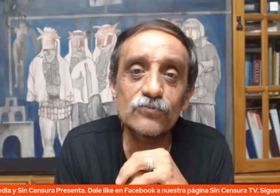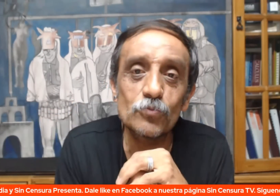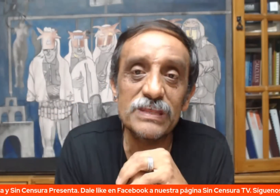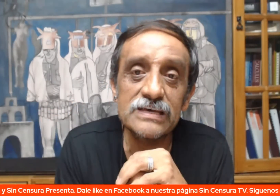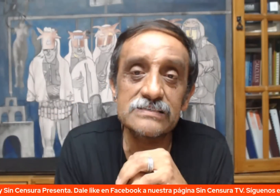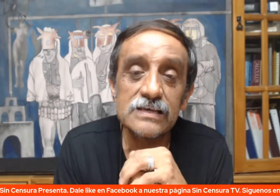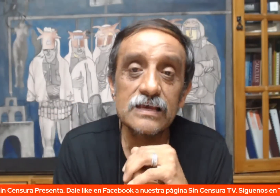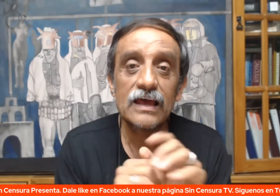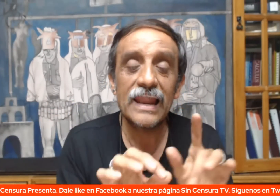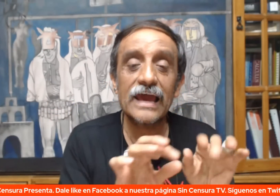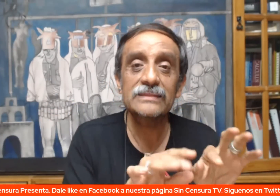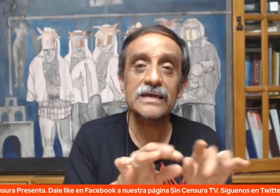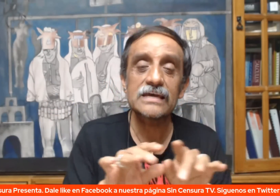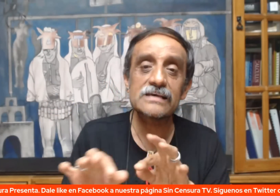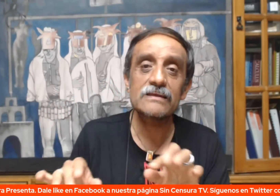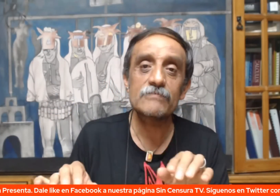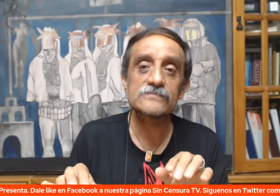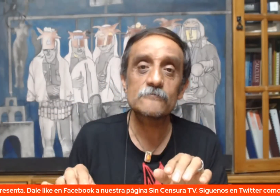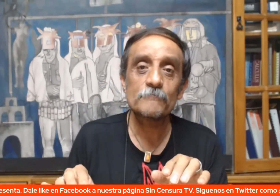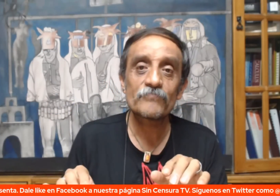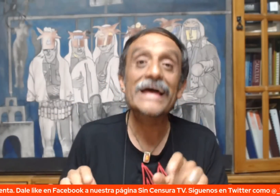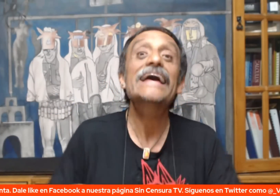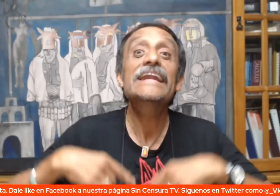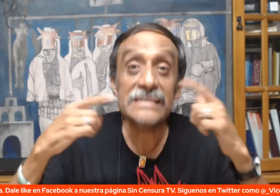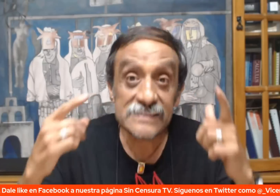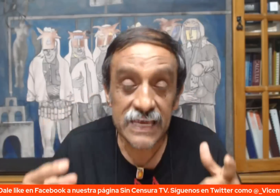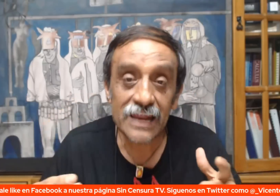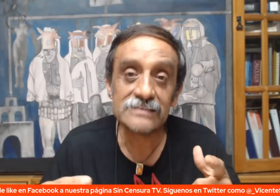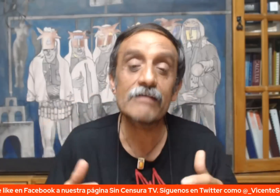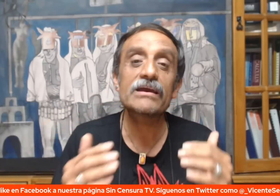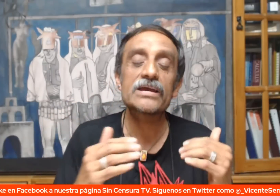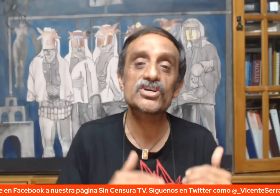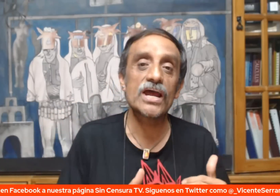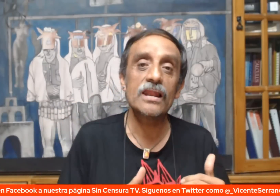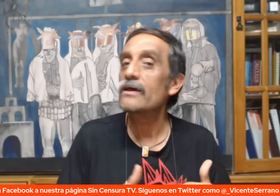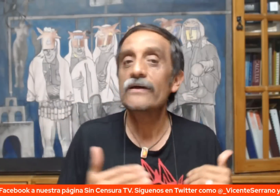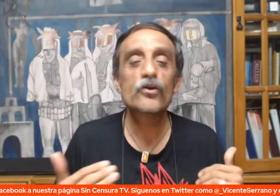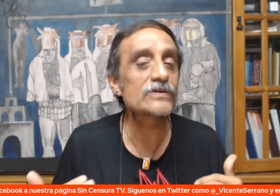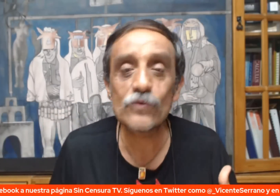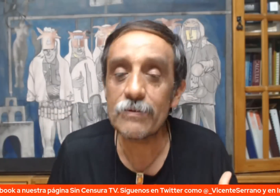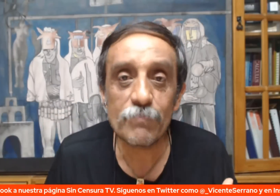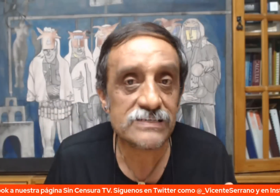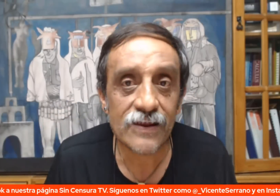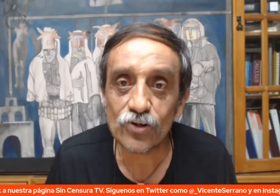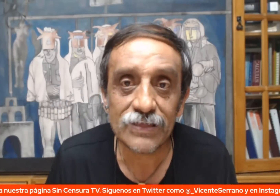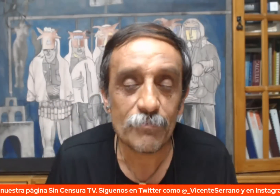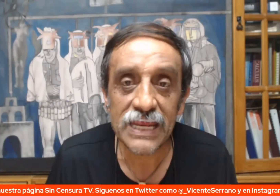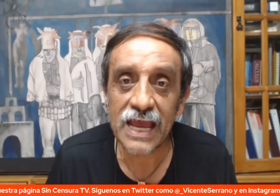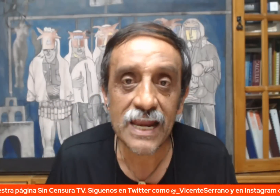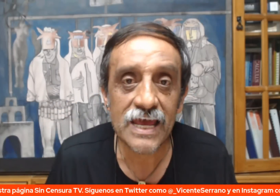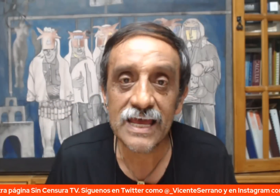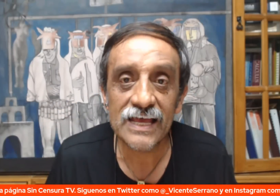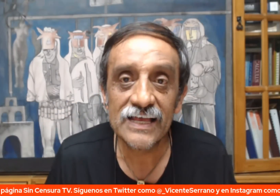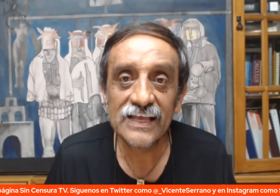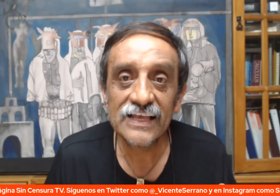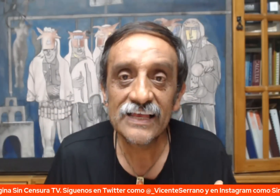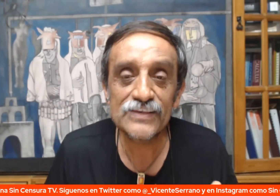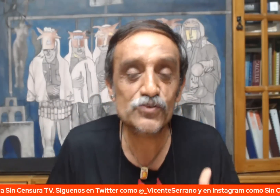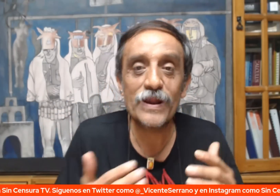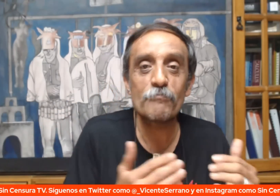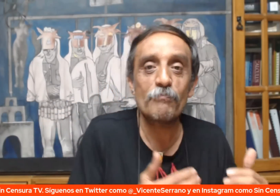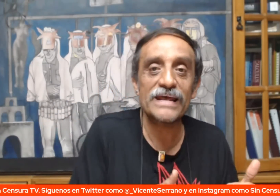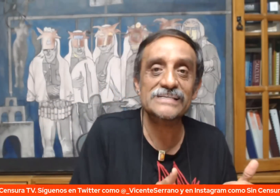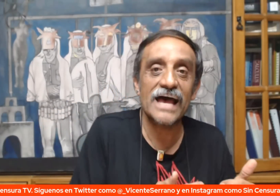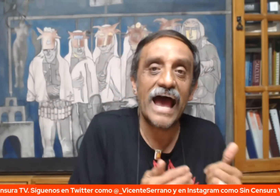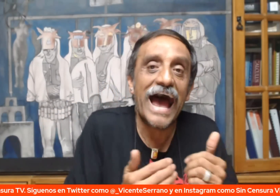el nivel de estupidez. La gente que escribe eso ni siquiera sabe que Shell no es una empresa norteamericana,